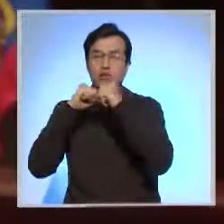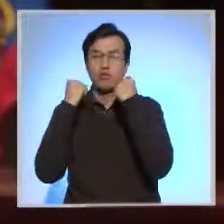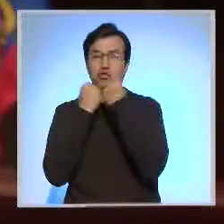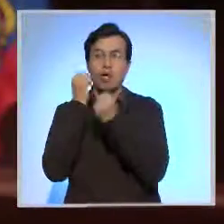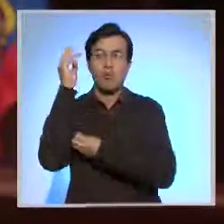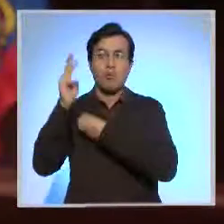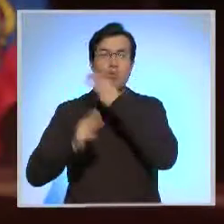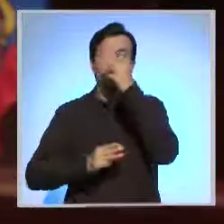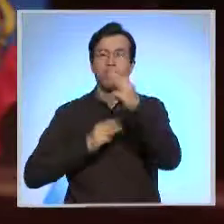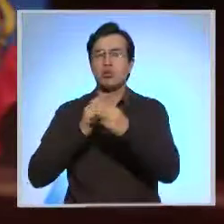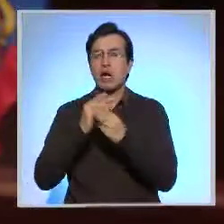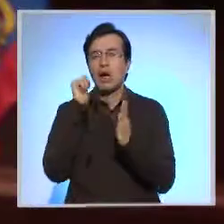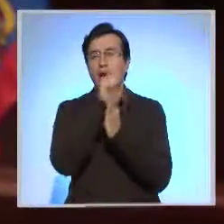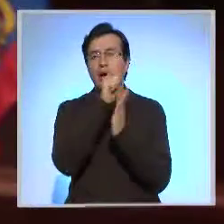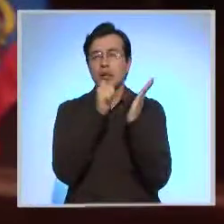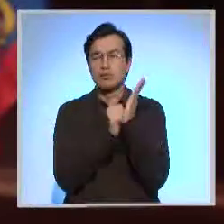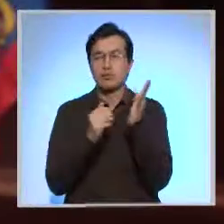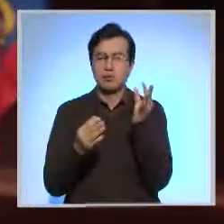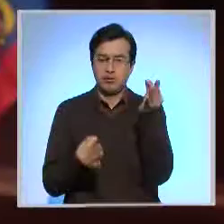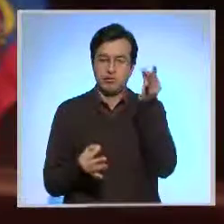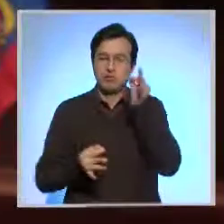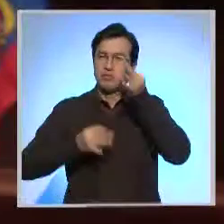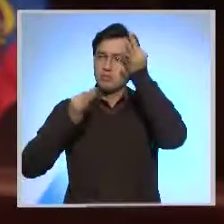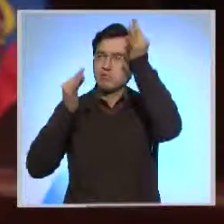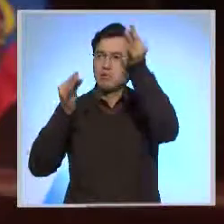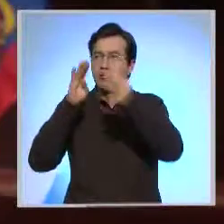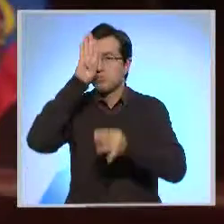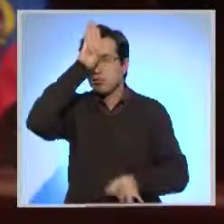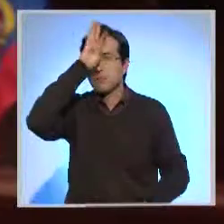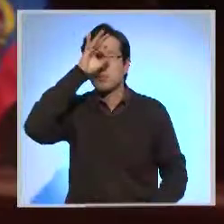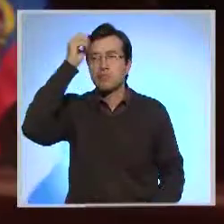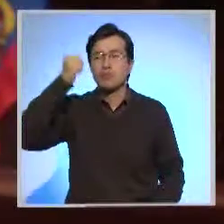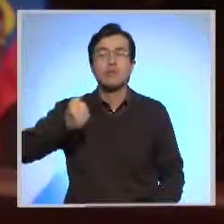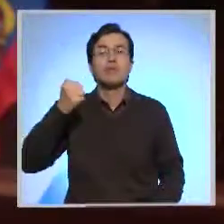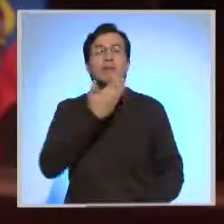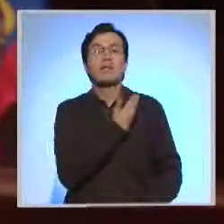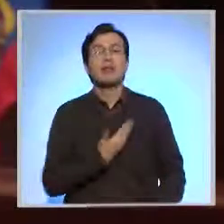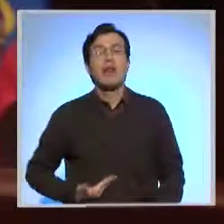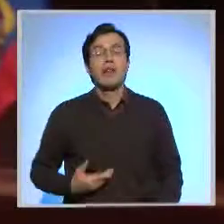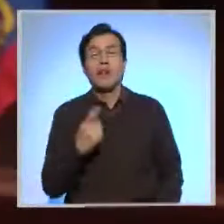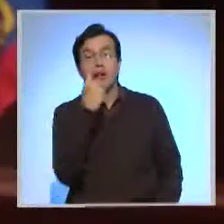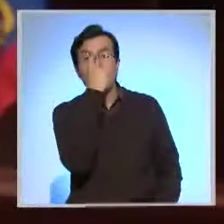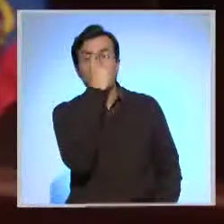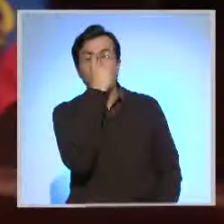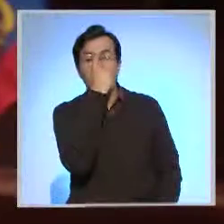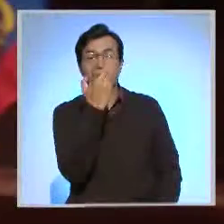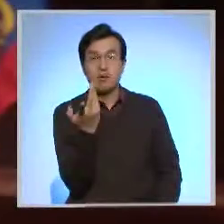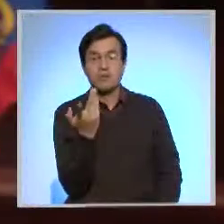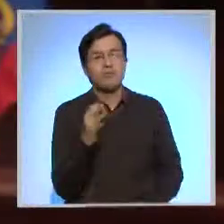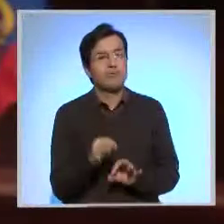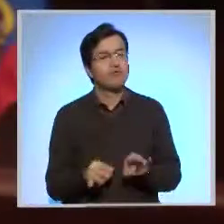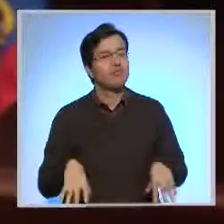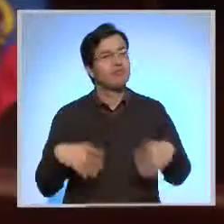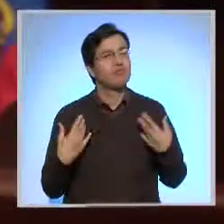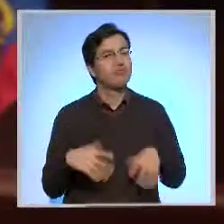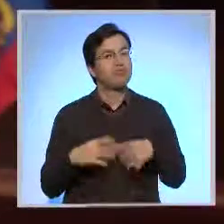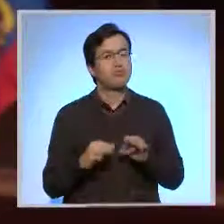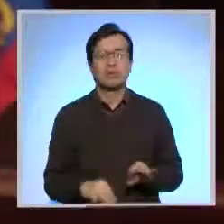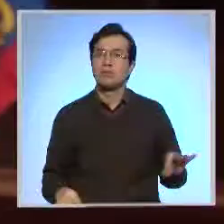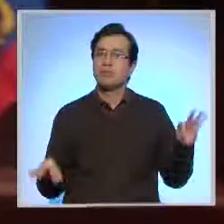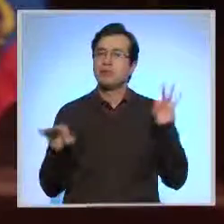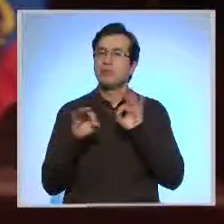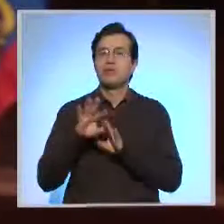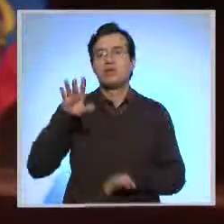una agenda que iba a ser entregada al papa y el presidente evo morales entonces eso era extraordinario porque es